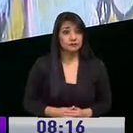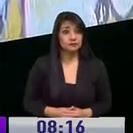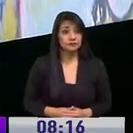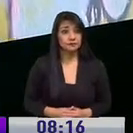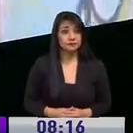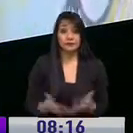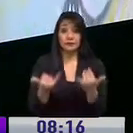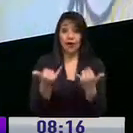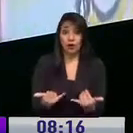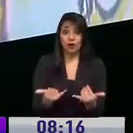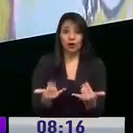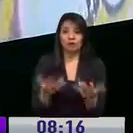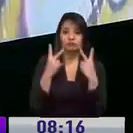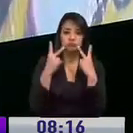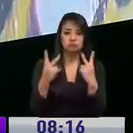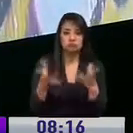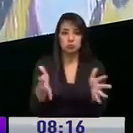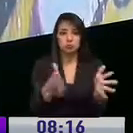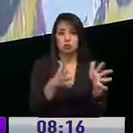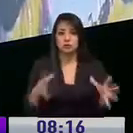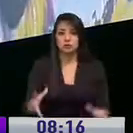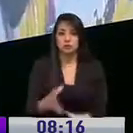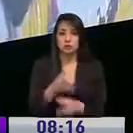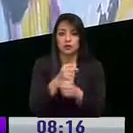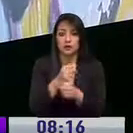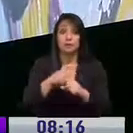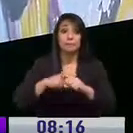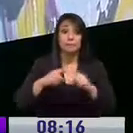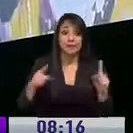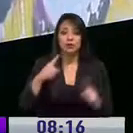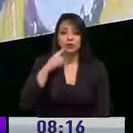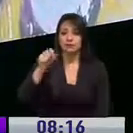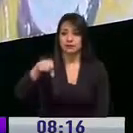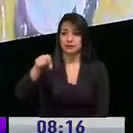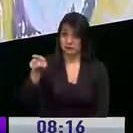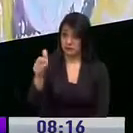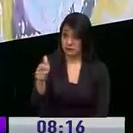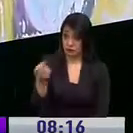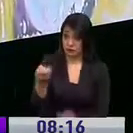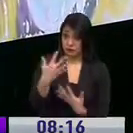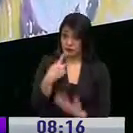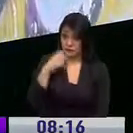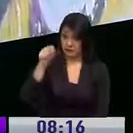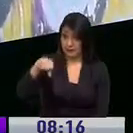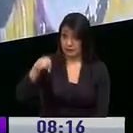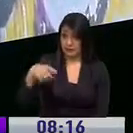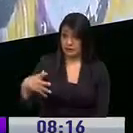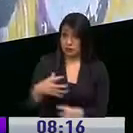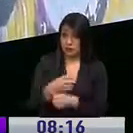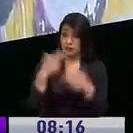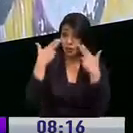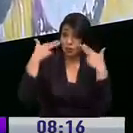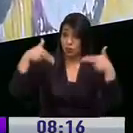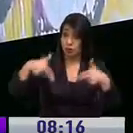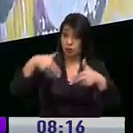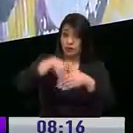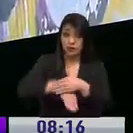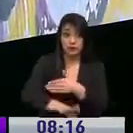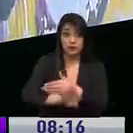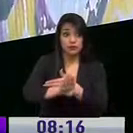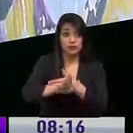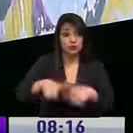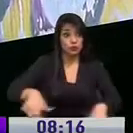En este momento no lo hemos podido ver, Robert, pero entiendo que sí, los vecinos incluso me han comentado que sí hay seguridad dentro de